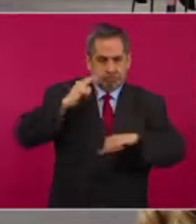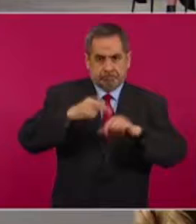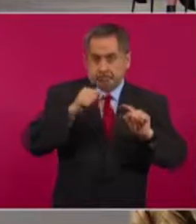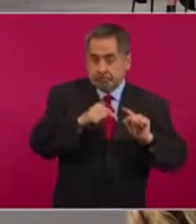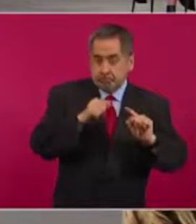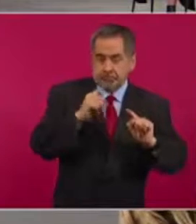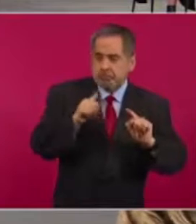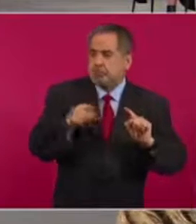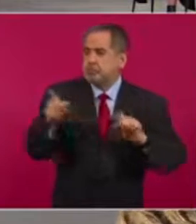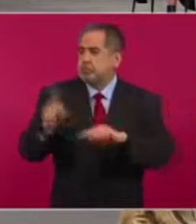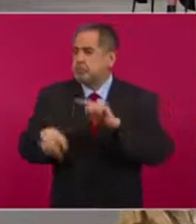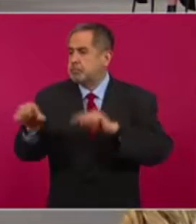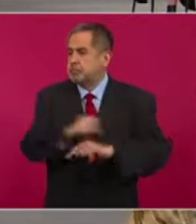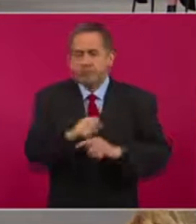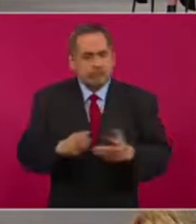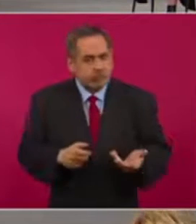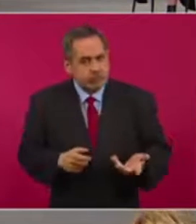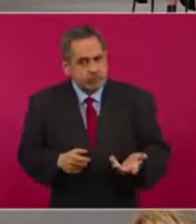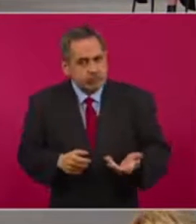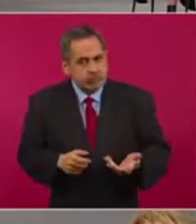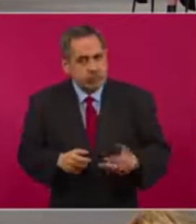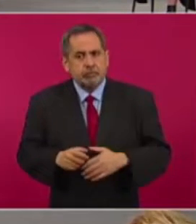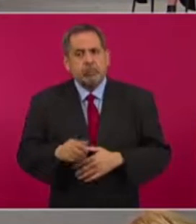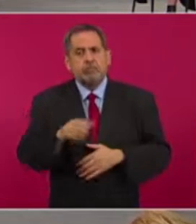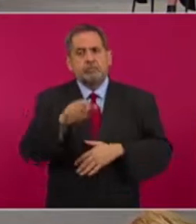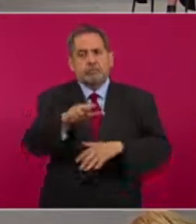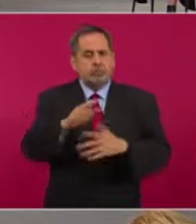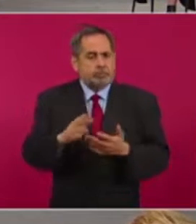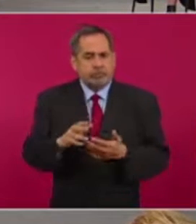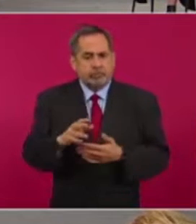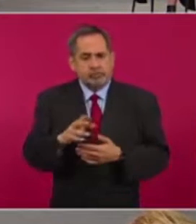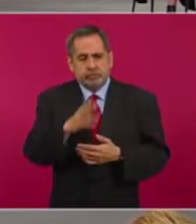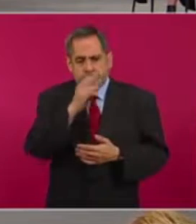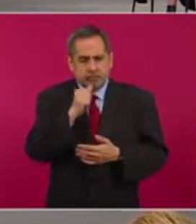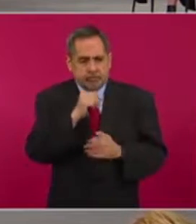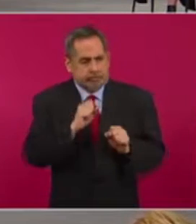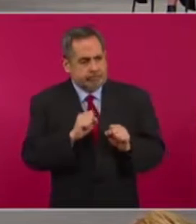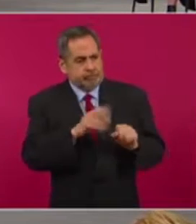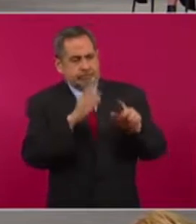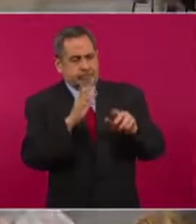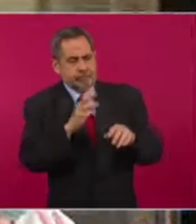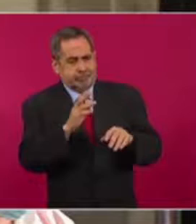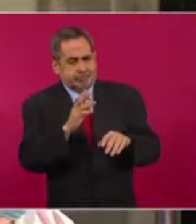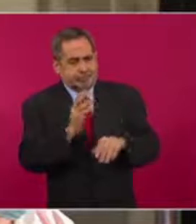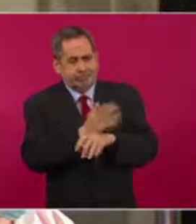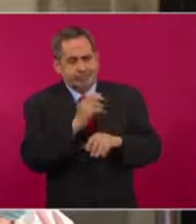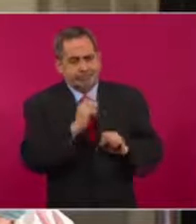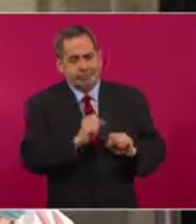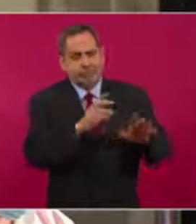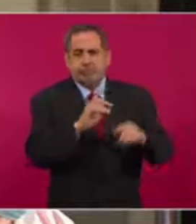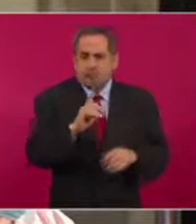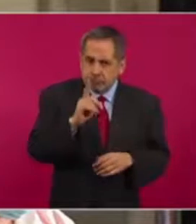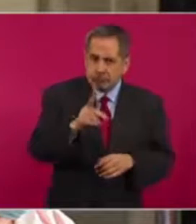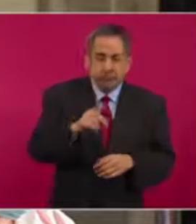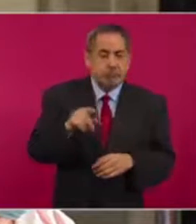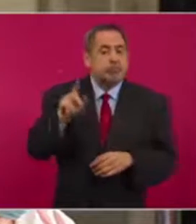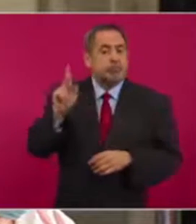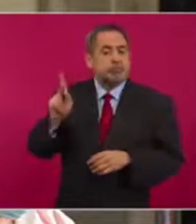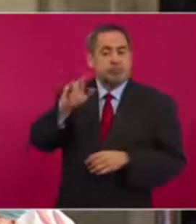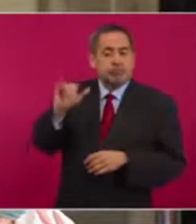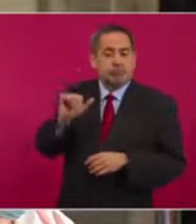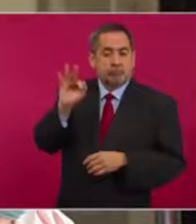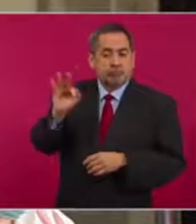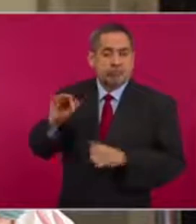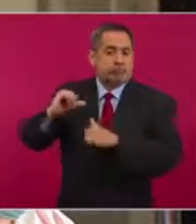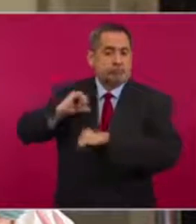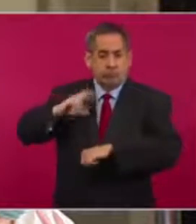presidente, en el combate a la corrupción, impunidad que se está llevando, pues el Poder Judicial creo que toma un papel